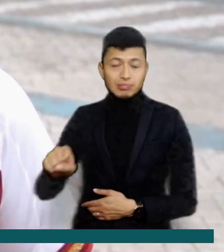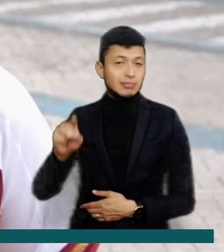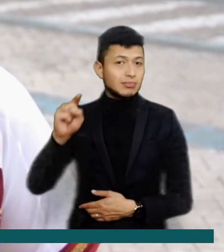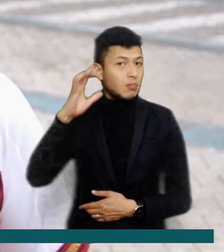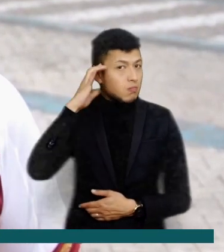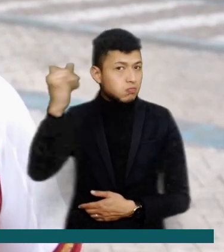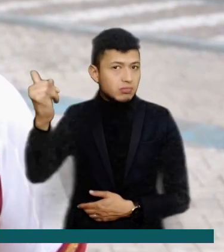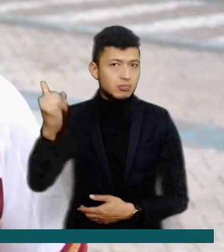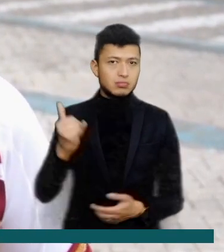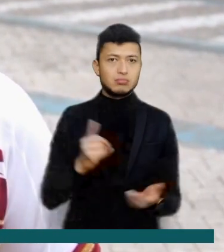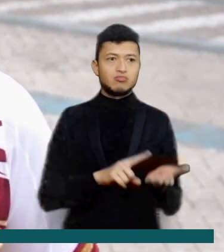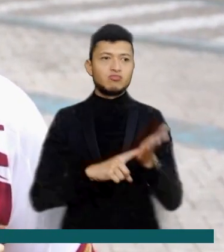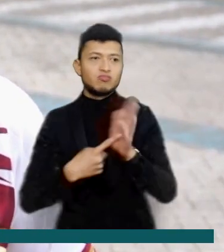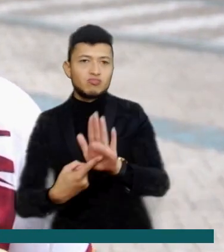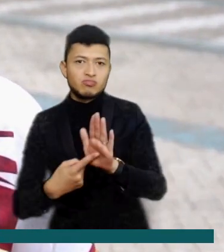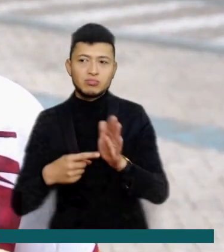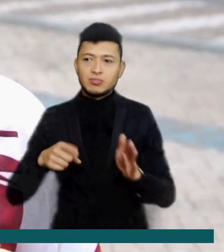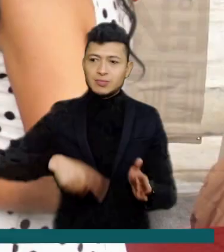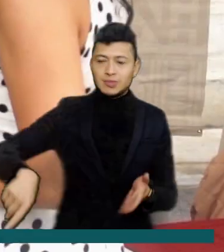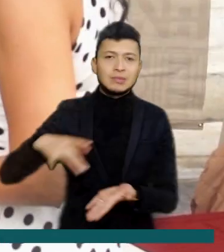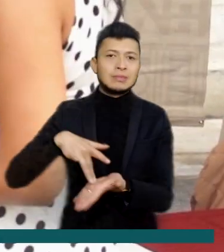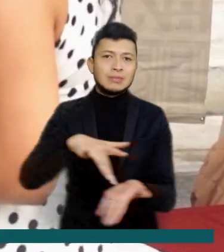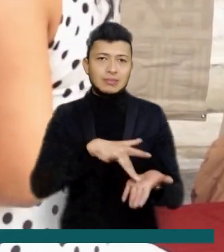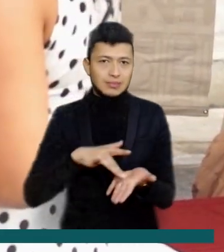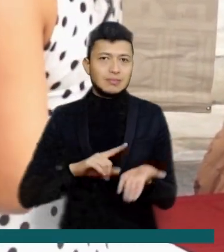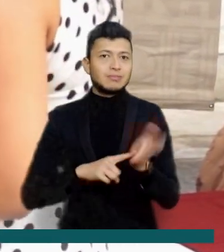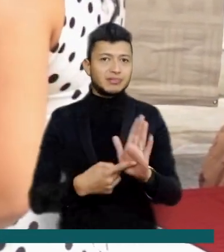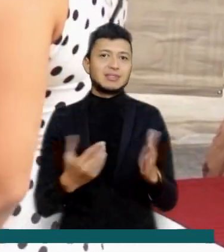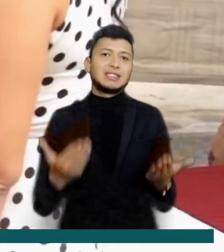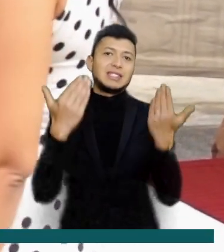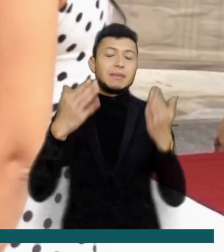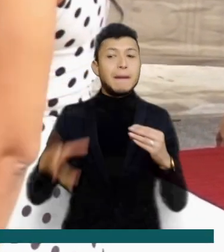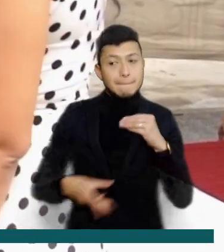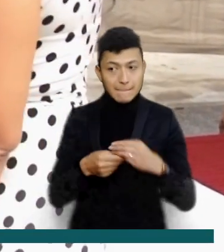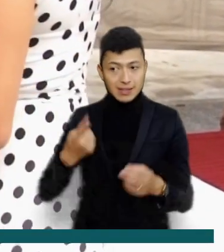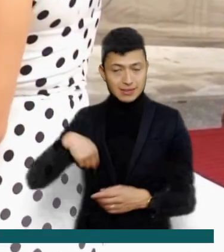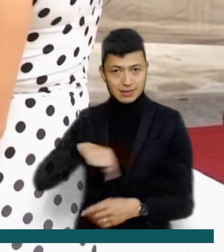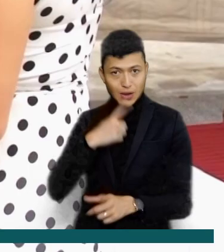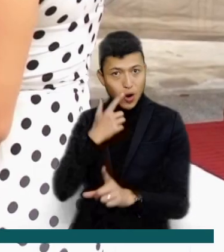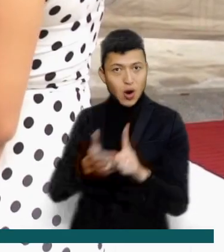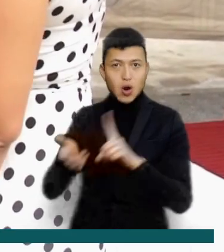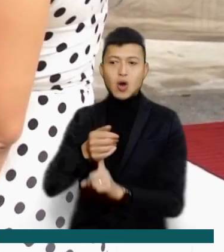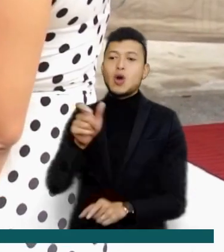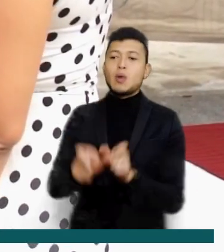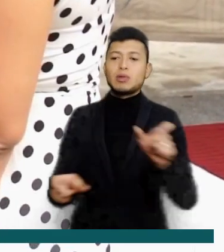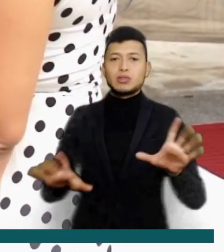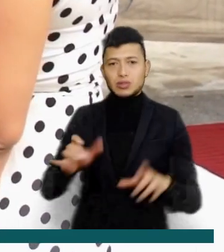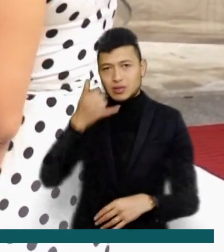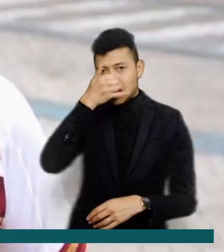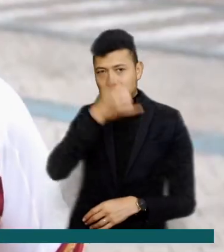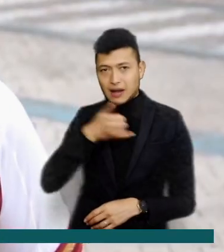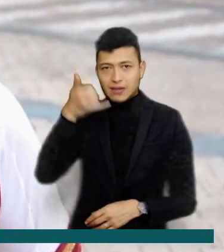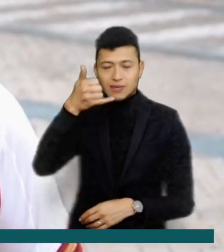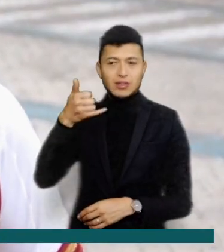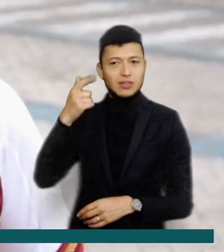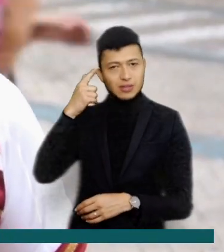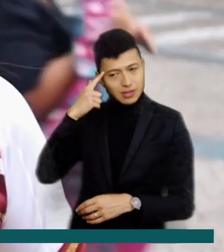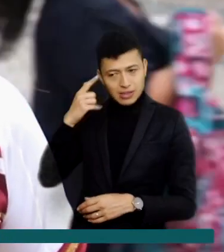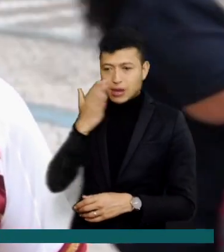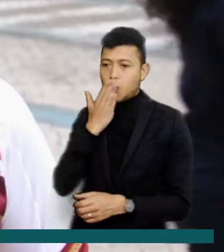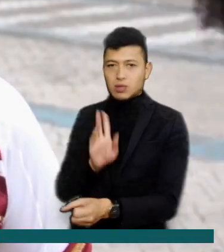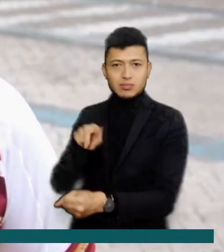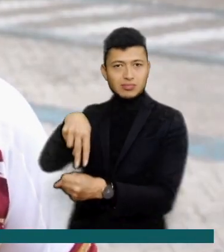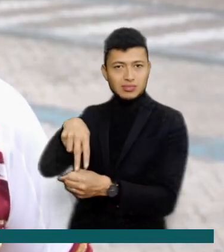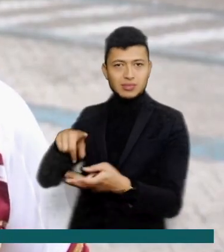es donde tenemos la oferta y la presencia de ellos. También hemos logrado que nuestra población afro, nuestra población étnica, nuestra población rom,